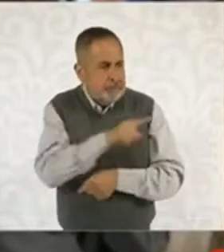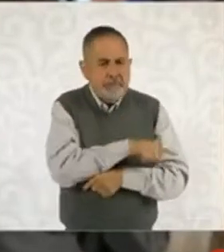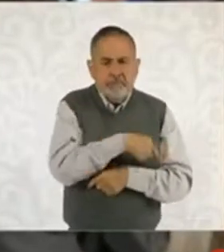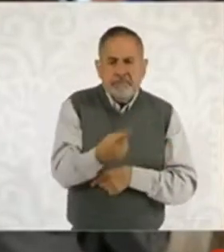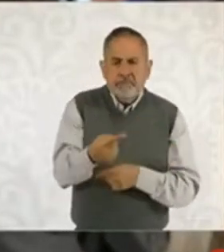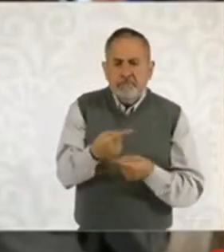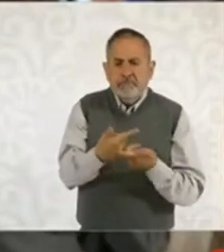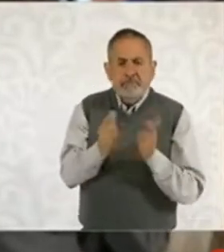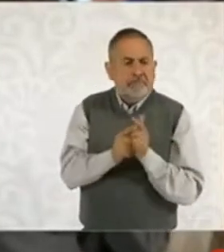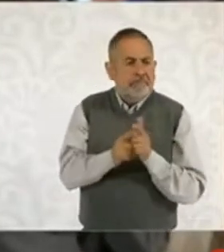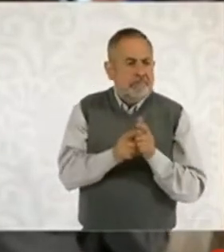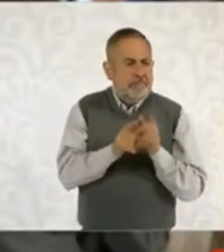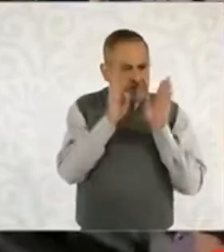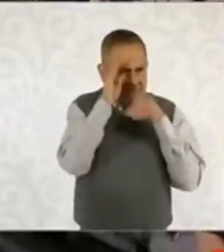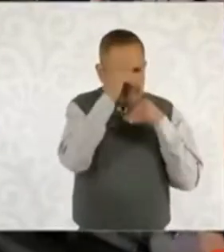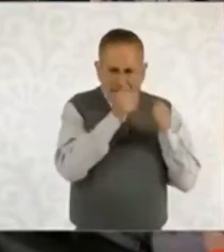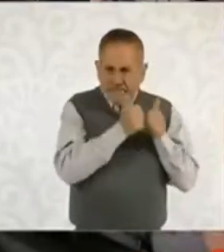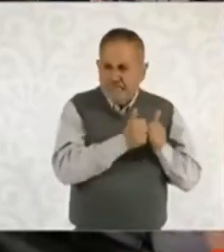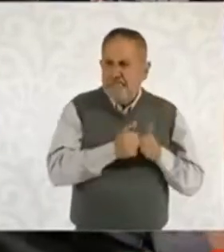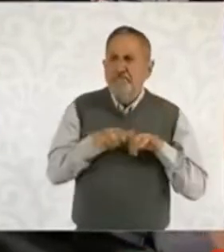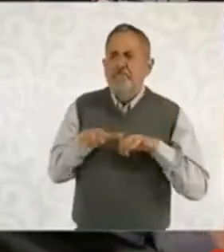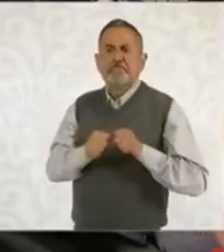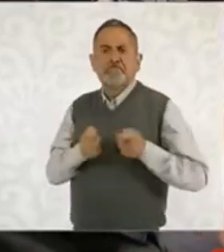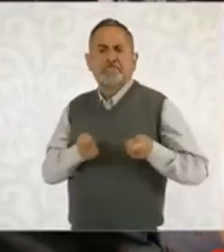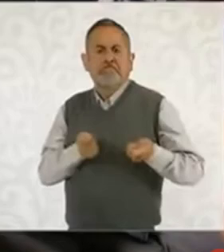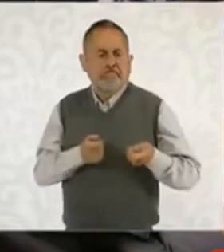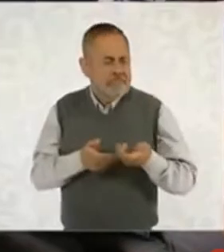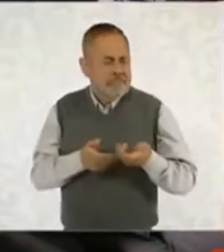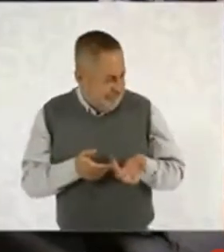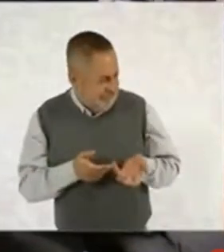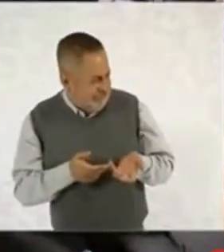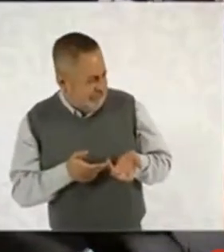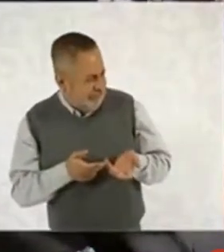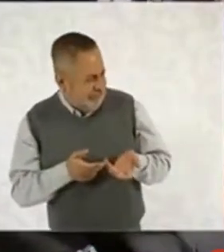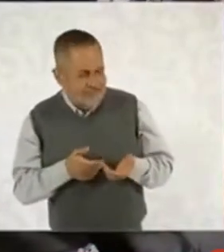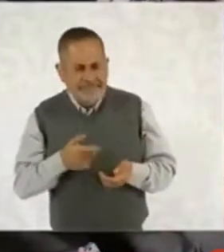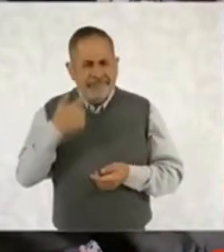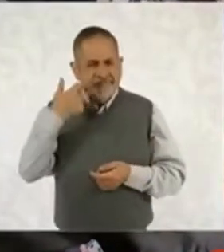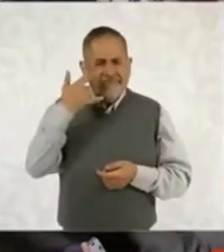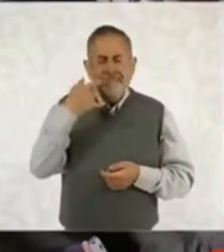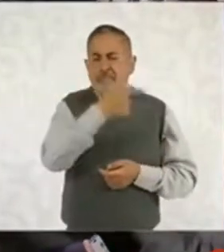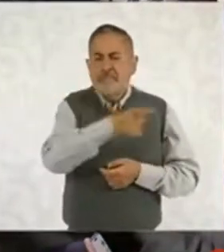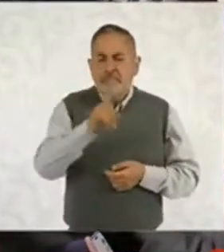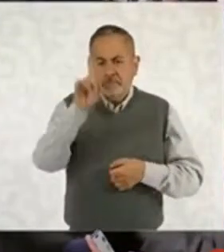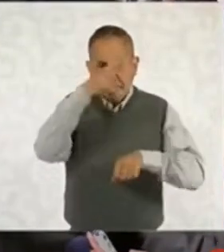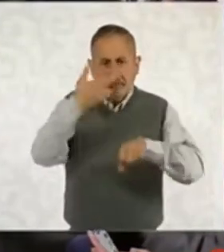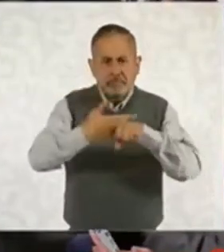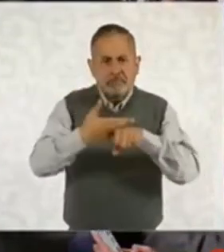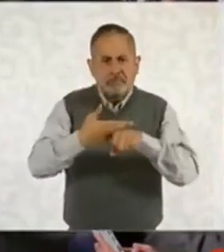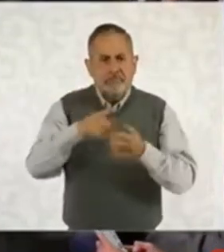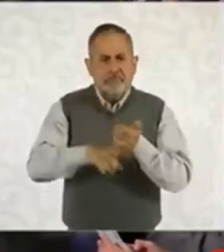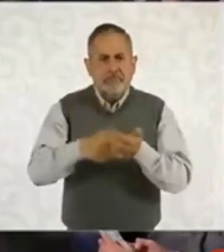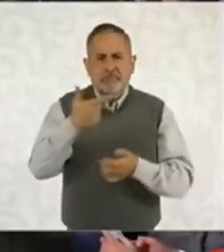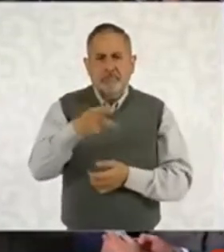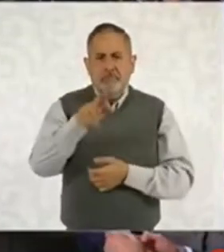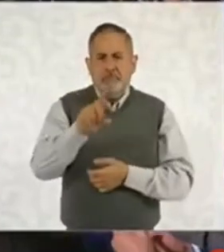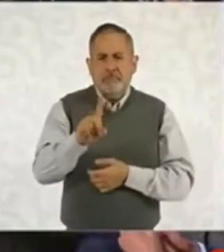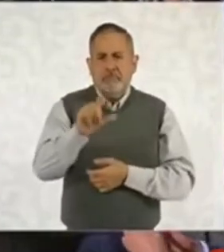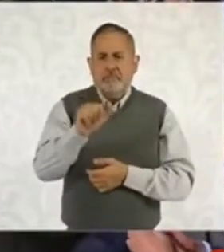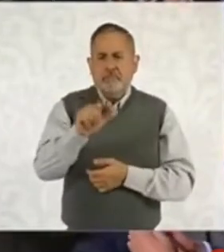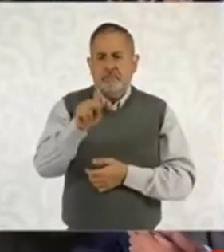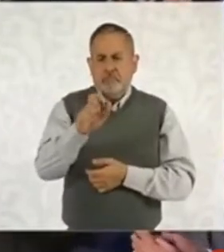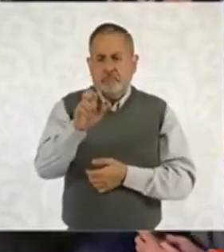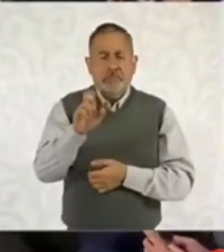grupo conservador. Incluso pues llamó la atención la declaración de la consejera presidenta Guadalupe Tadei el día